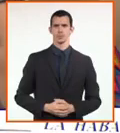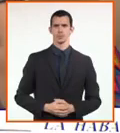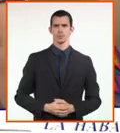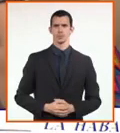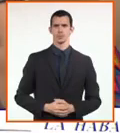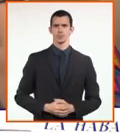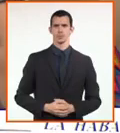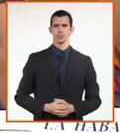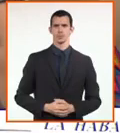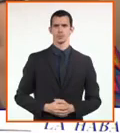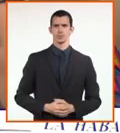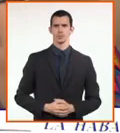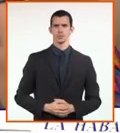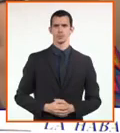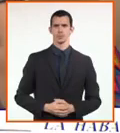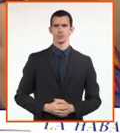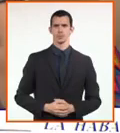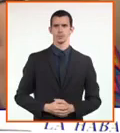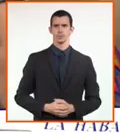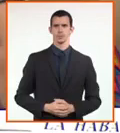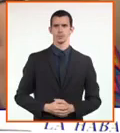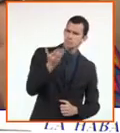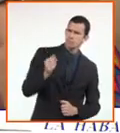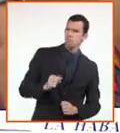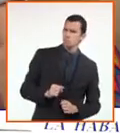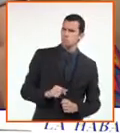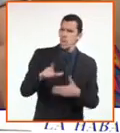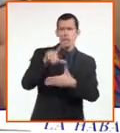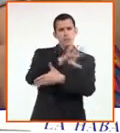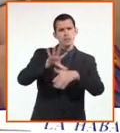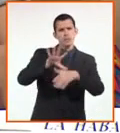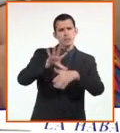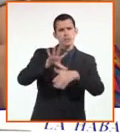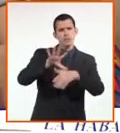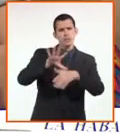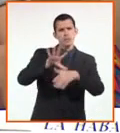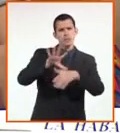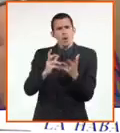analizando lo que Fidel ha hecho por Latinoamérica, ese faro que es Fidel, ese